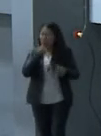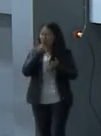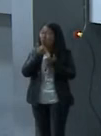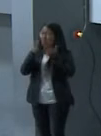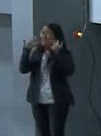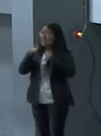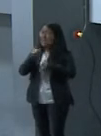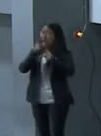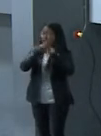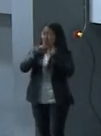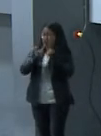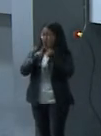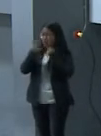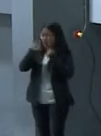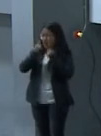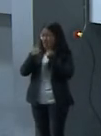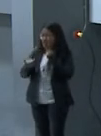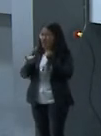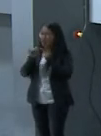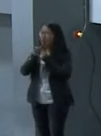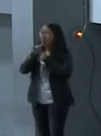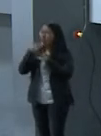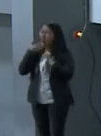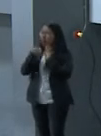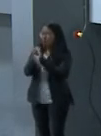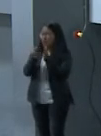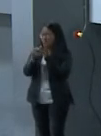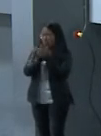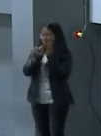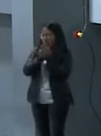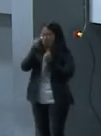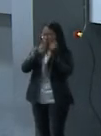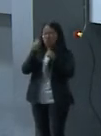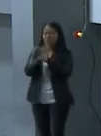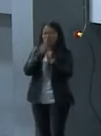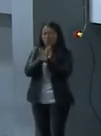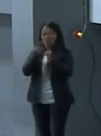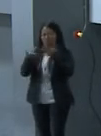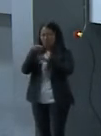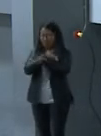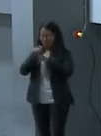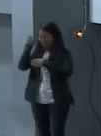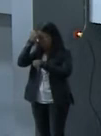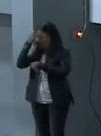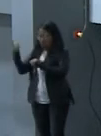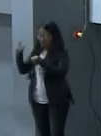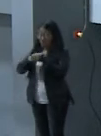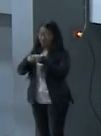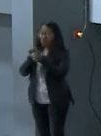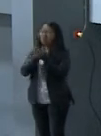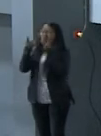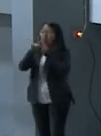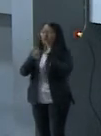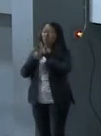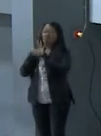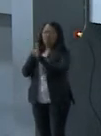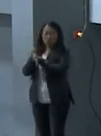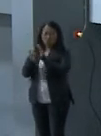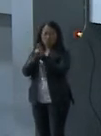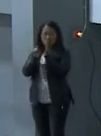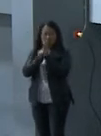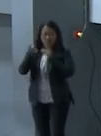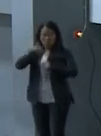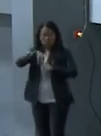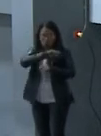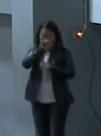esas dos garantías, habló el punto 3 de garantías y habló de los problemas que había vinculación de trabajadores. Hay también resaltar que creo, y eso lo saben mejor